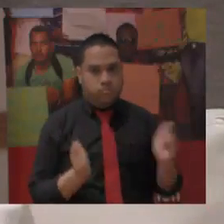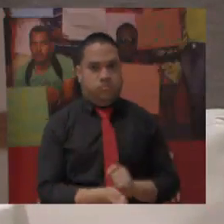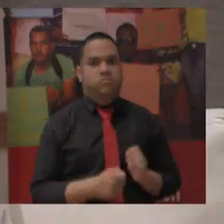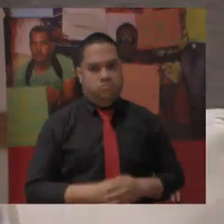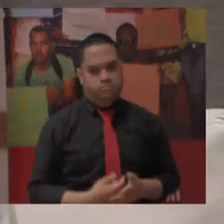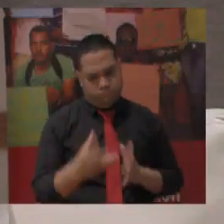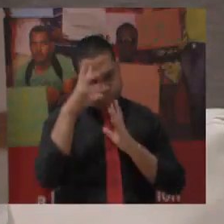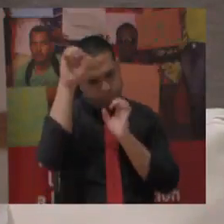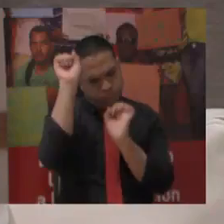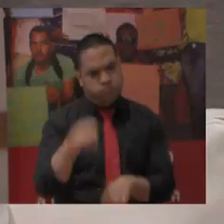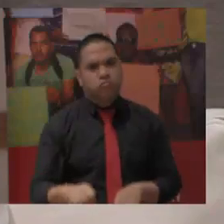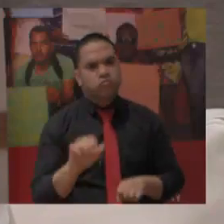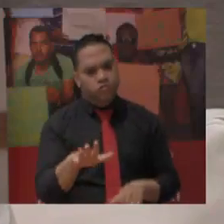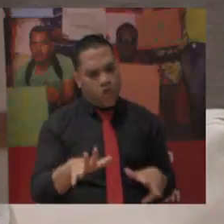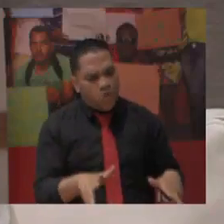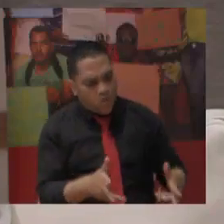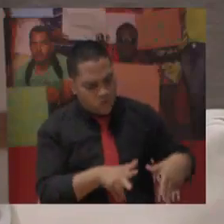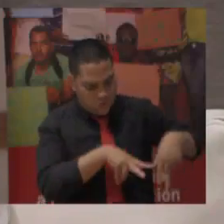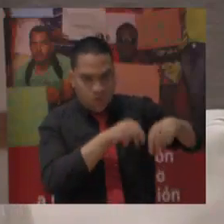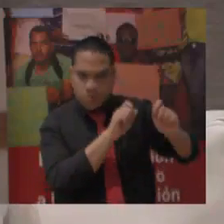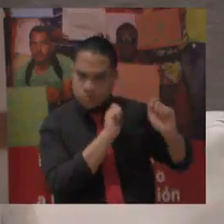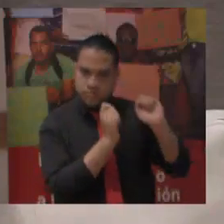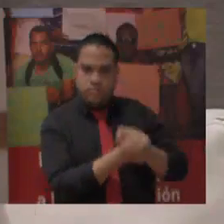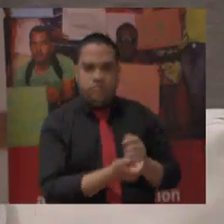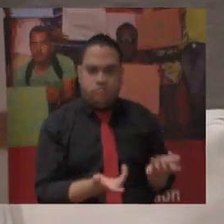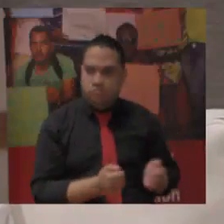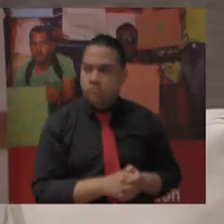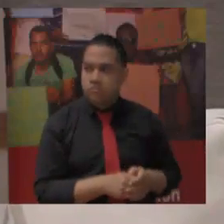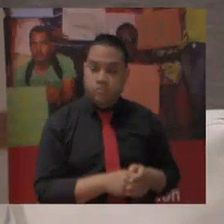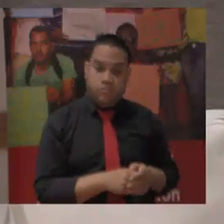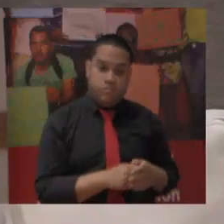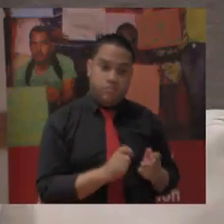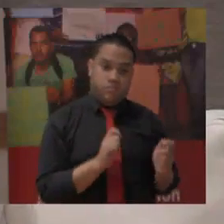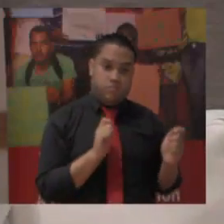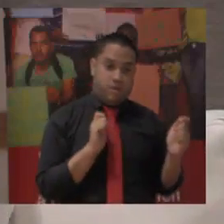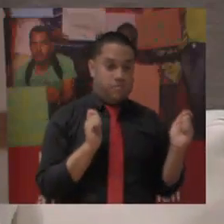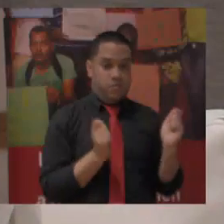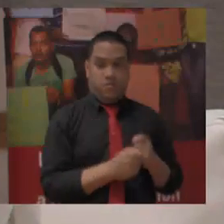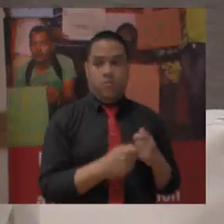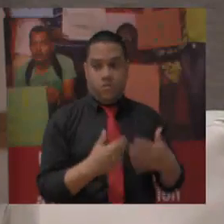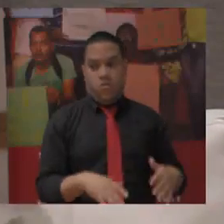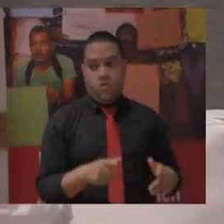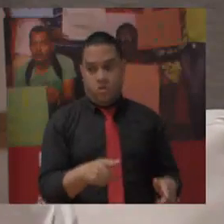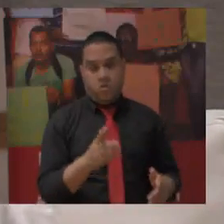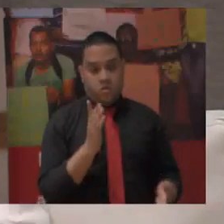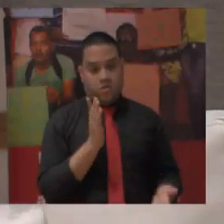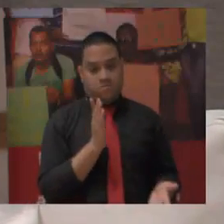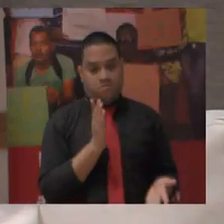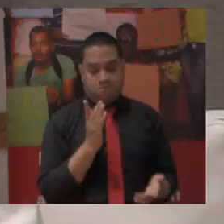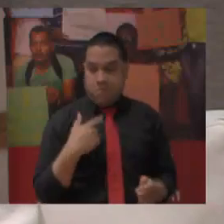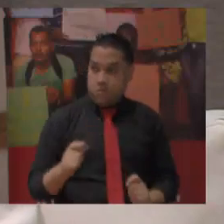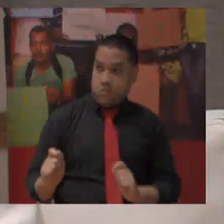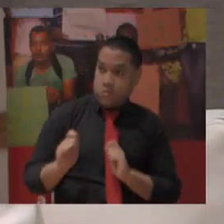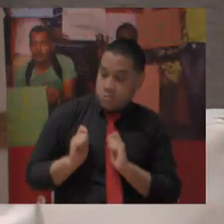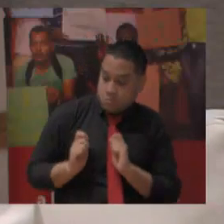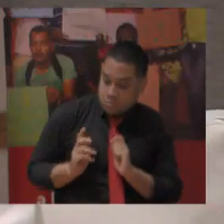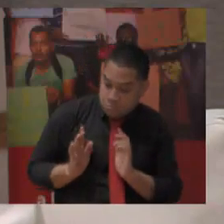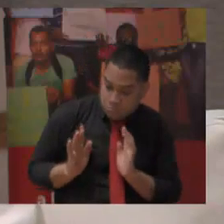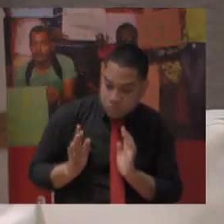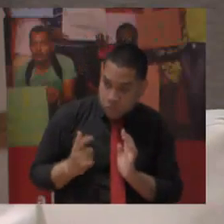Tenemos la capacidad de transformar esta sociedad, en pequeño o en grande. Por un accidente de la vida, yo fui presidente de Bancolombia.